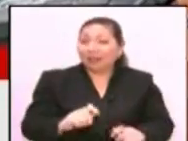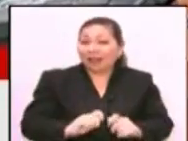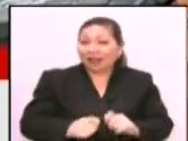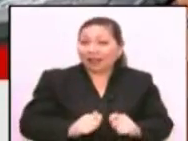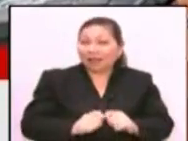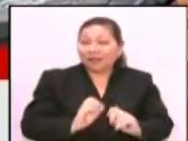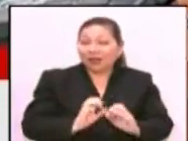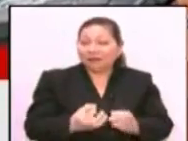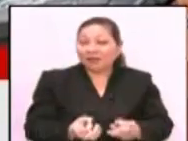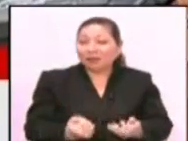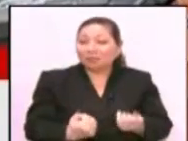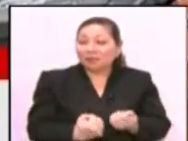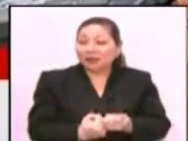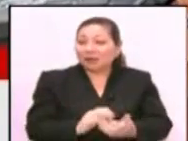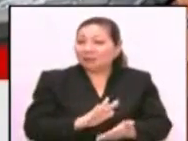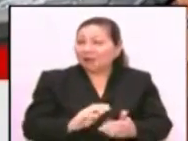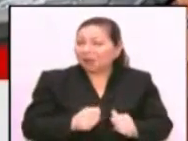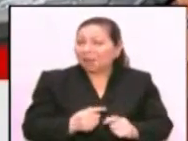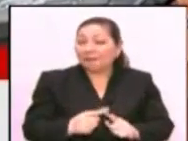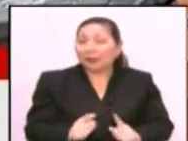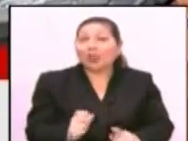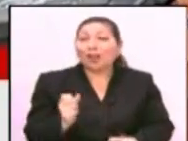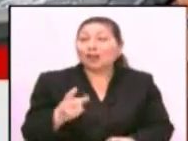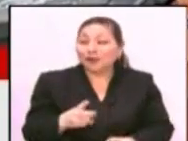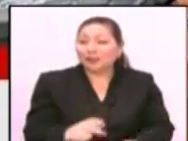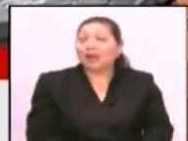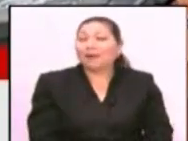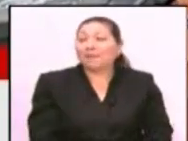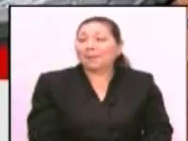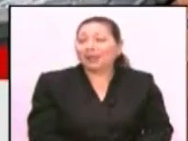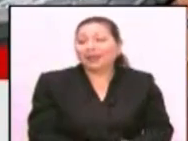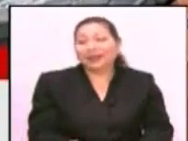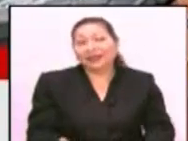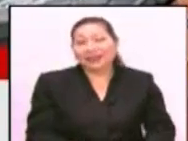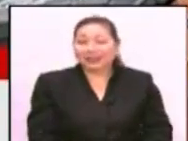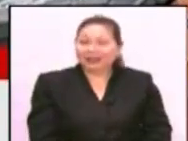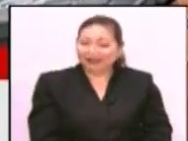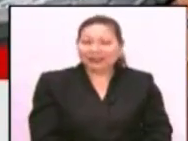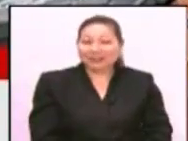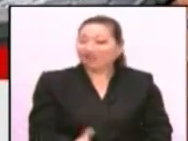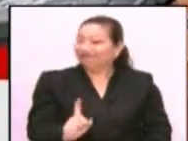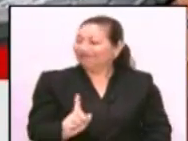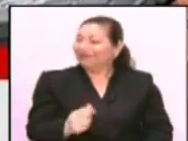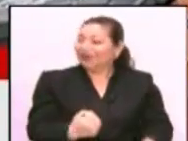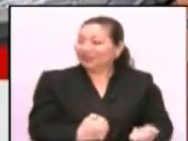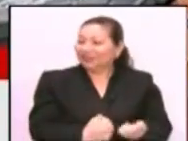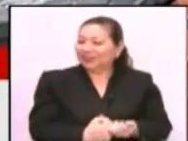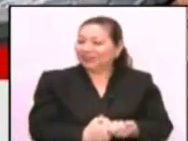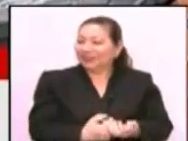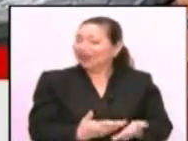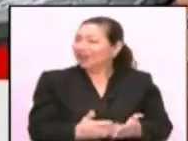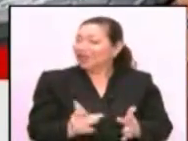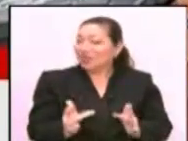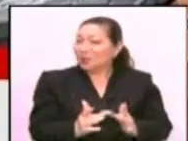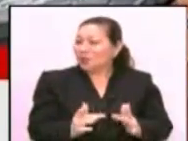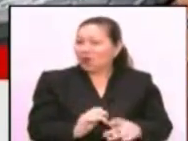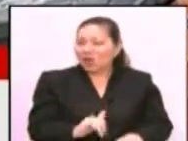dentro de la familia y apoyamos en la primera rifa, pero a la segunda también, pero a la tercera ya no, ¿no? Decimos, no, ya apoyé. Es